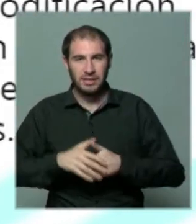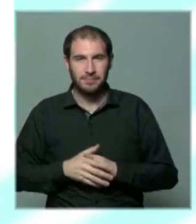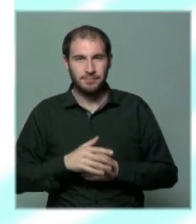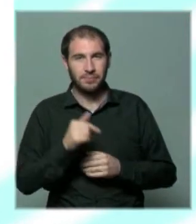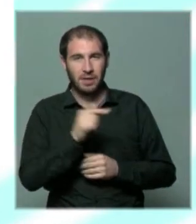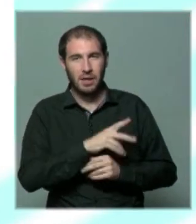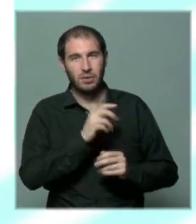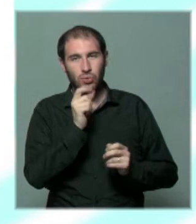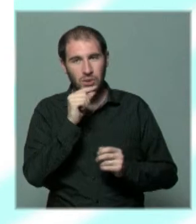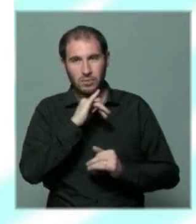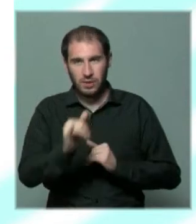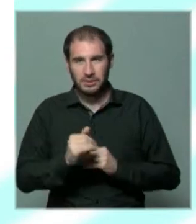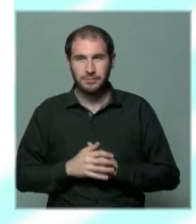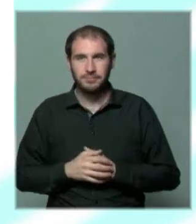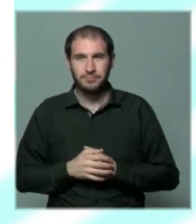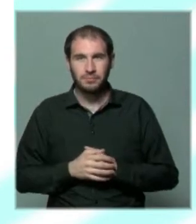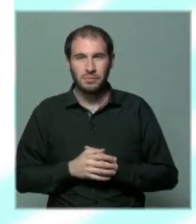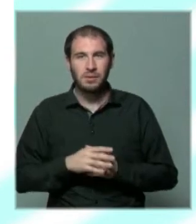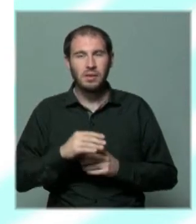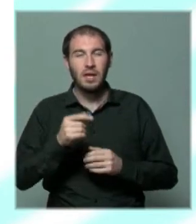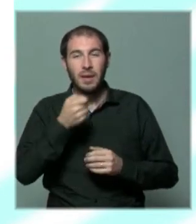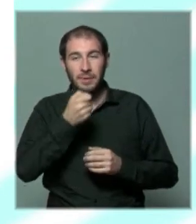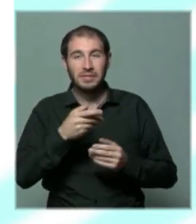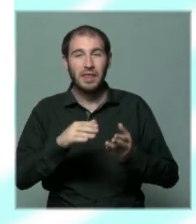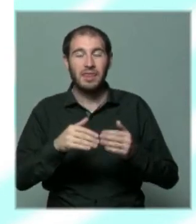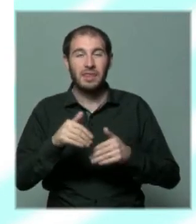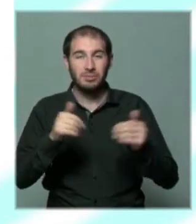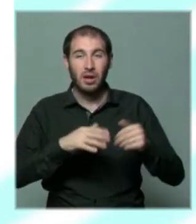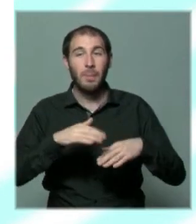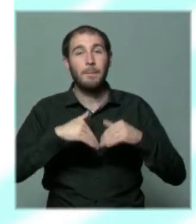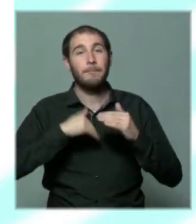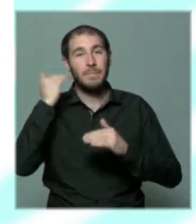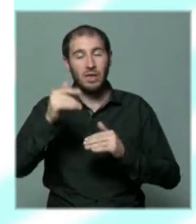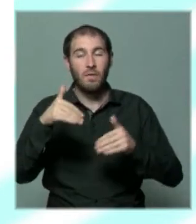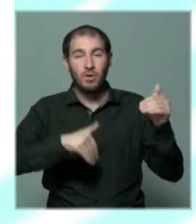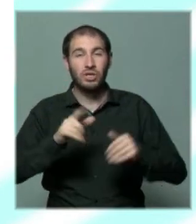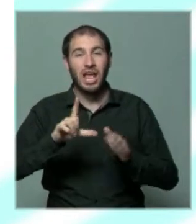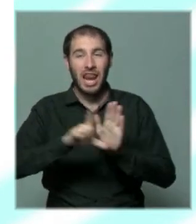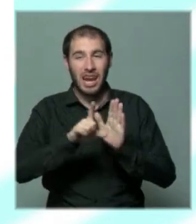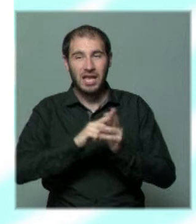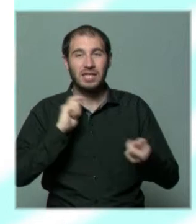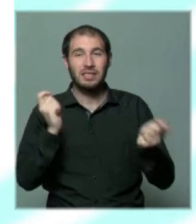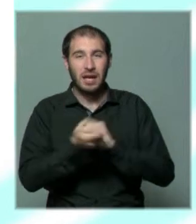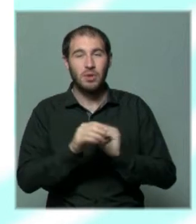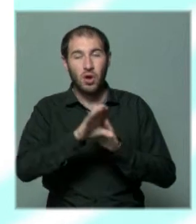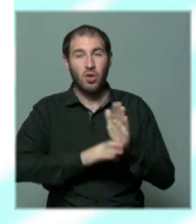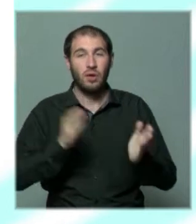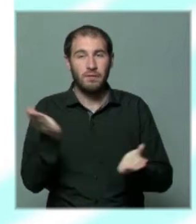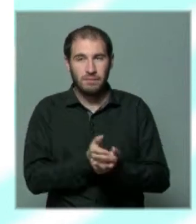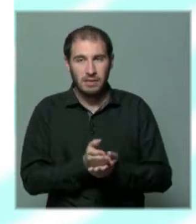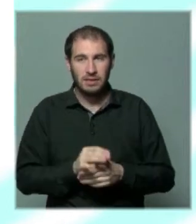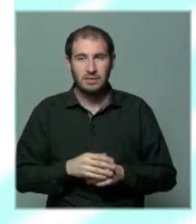dice Twitter. Prensa de Diputados, por mayoría de votos es ley la modificación al Código de